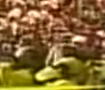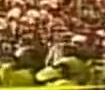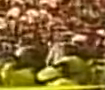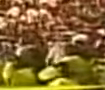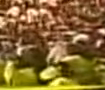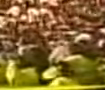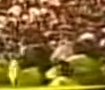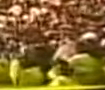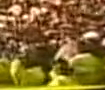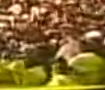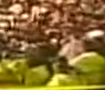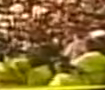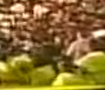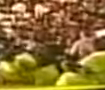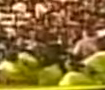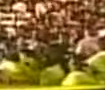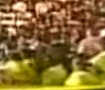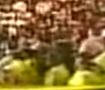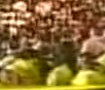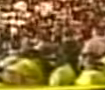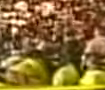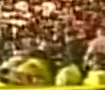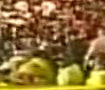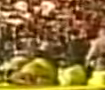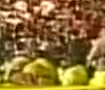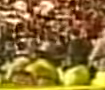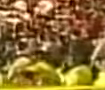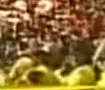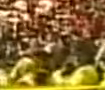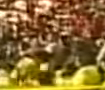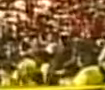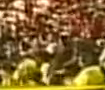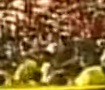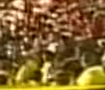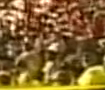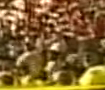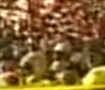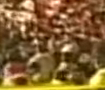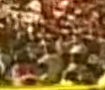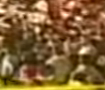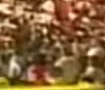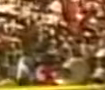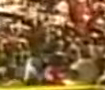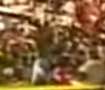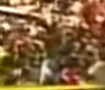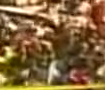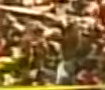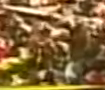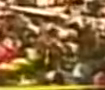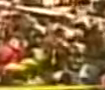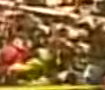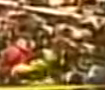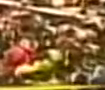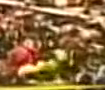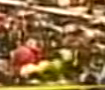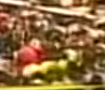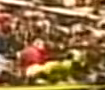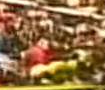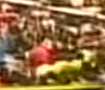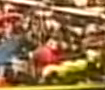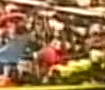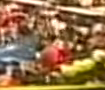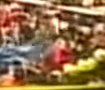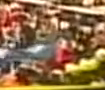legalización de los migrantes y elaborar una campaña contundente contra los